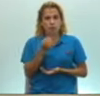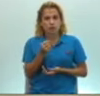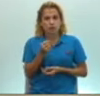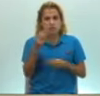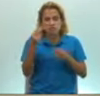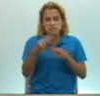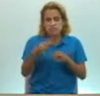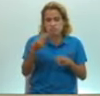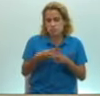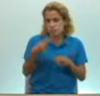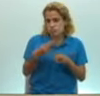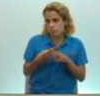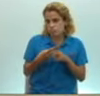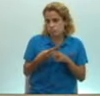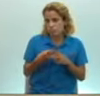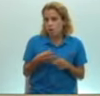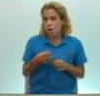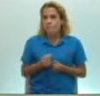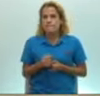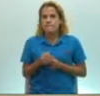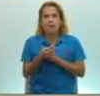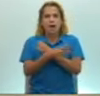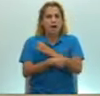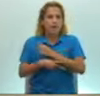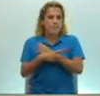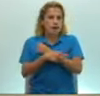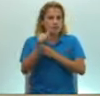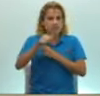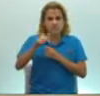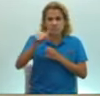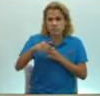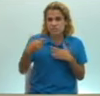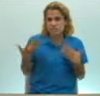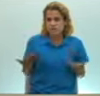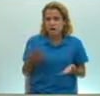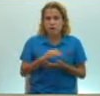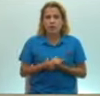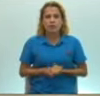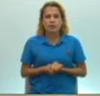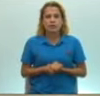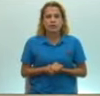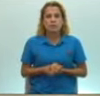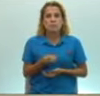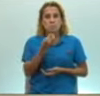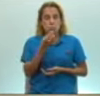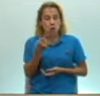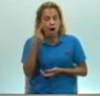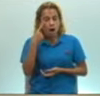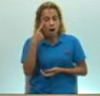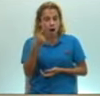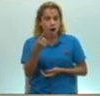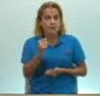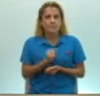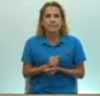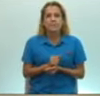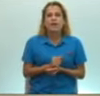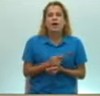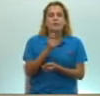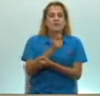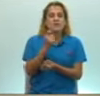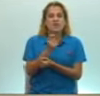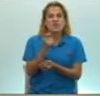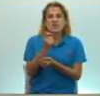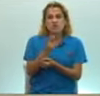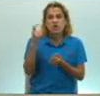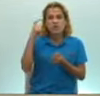del Atlántico. ¿Te gustaría saber los nombres de los países que en la actualidad ocupan territorios de lo que abarcó el Imperio Romano? Puedes consultar